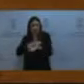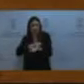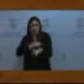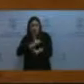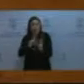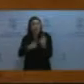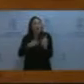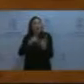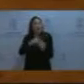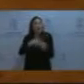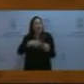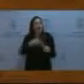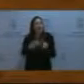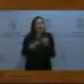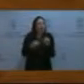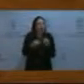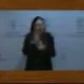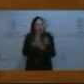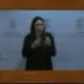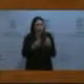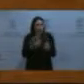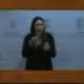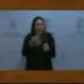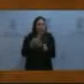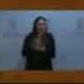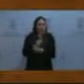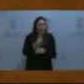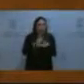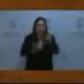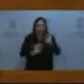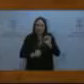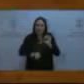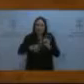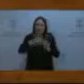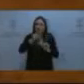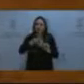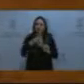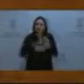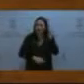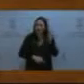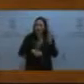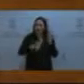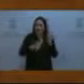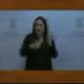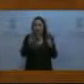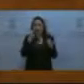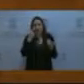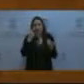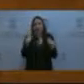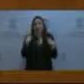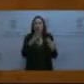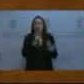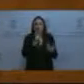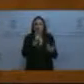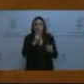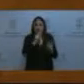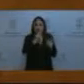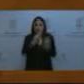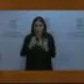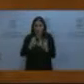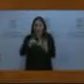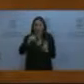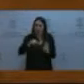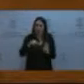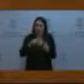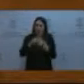poder efectuar un control presupuestario y financiero más especializado y riguroso de la tarea fiscalizadora. Estas cuestiones se plantearon por